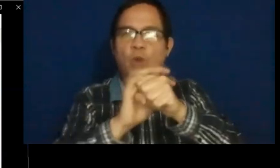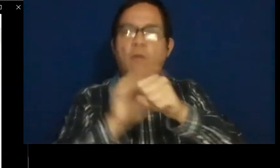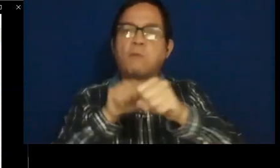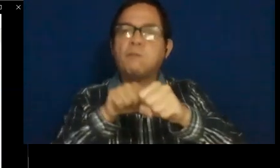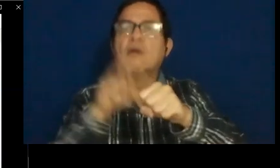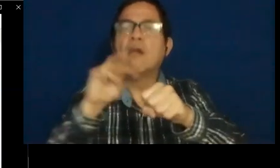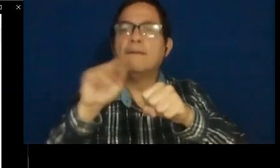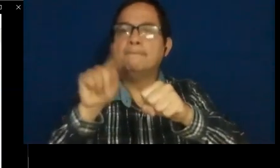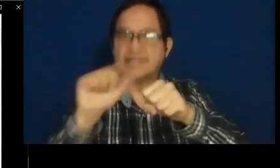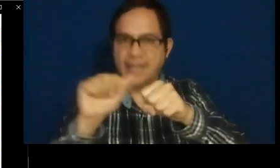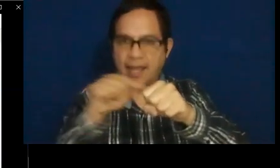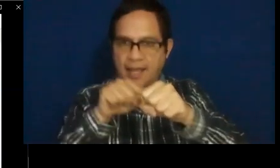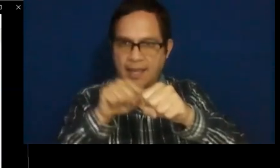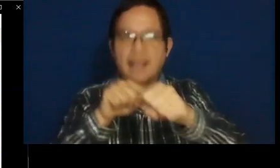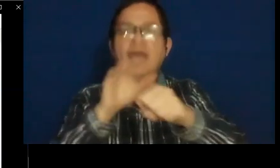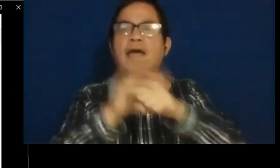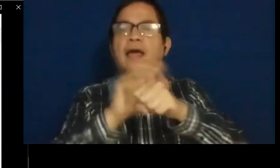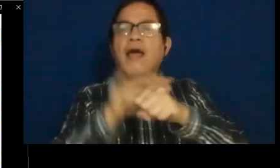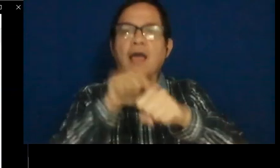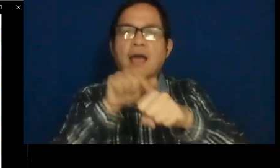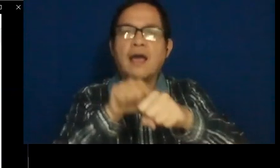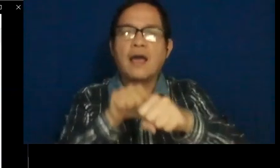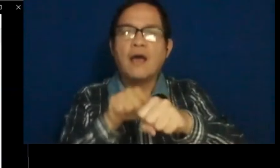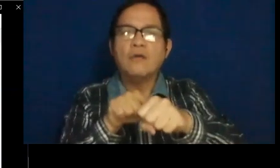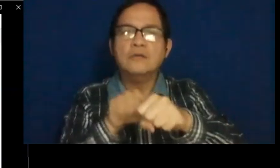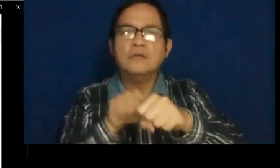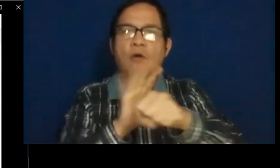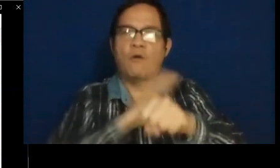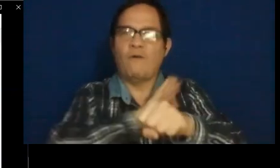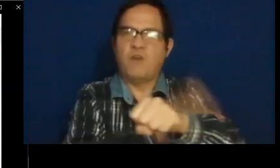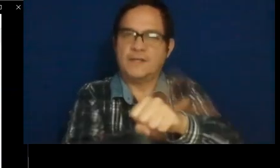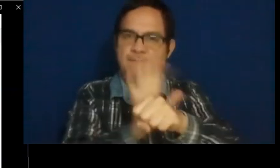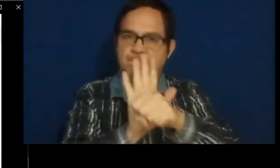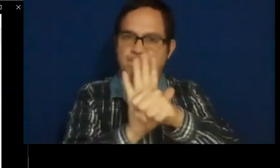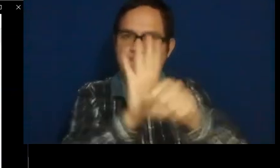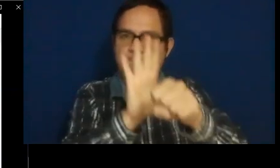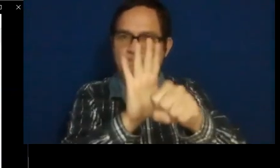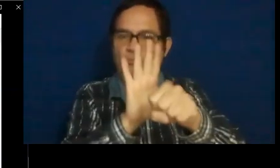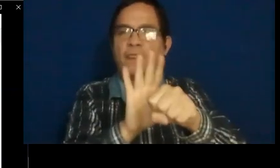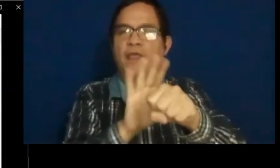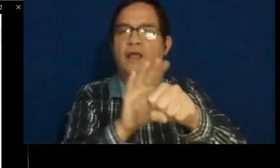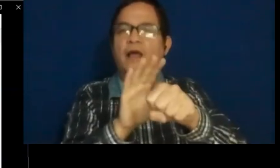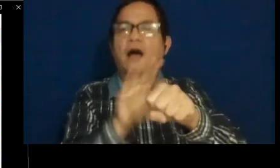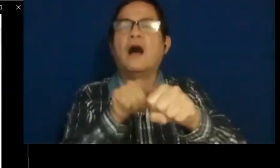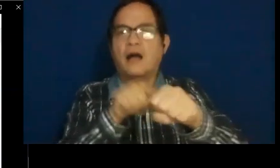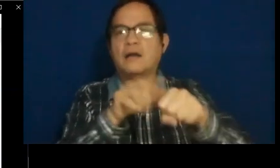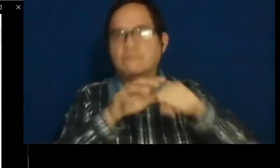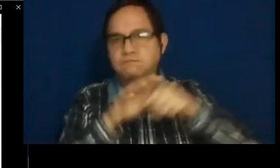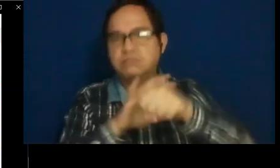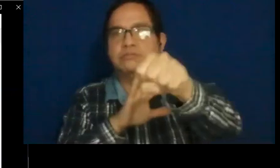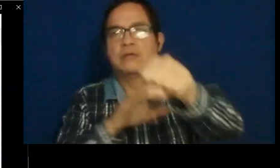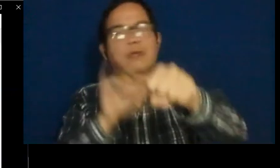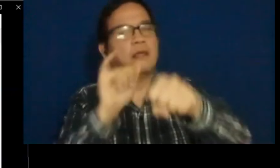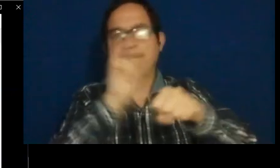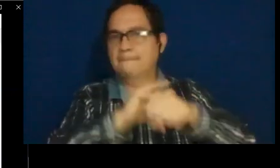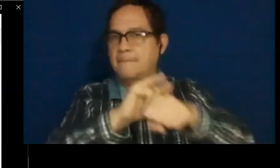masa, este cuerpo va a experimentar una aceleración, se va a desplazar. Bien, debido a que pues, la masa no va a cambiar, la